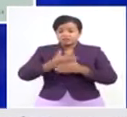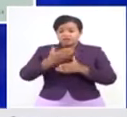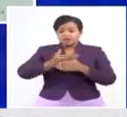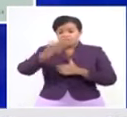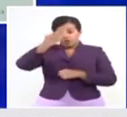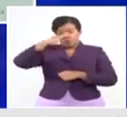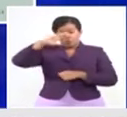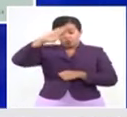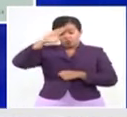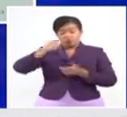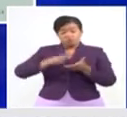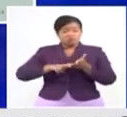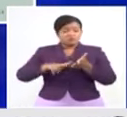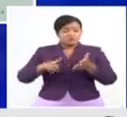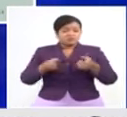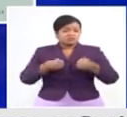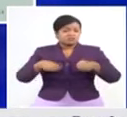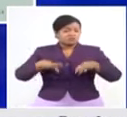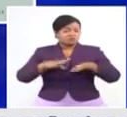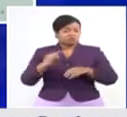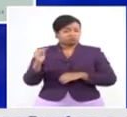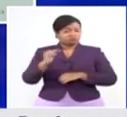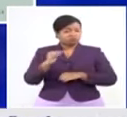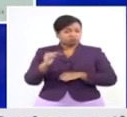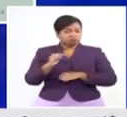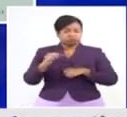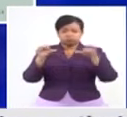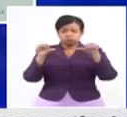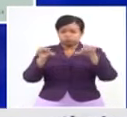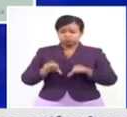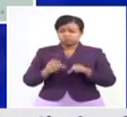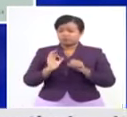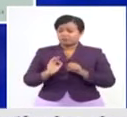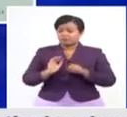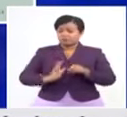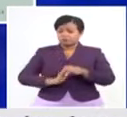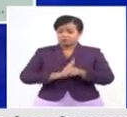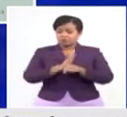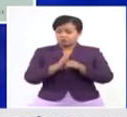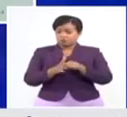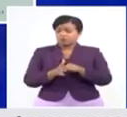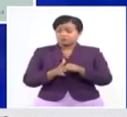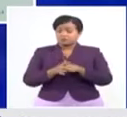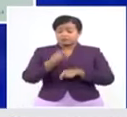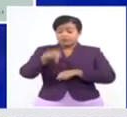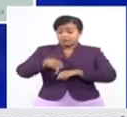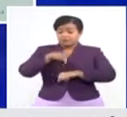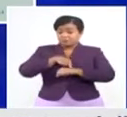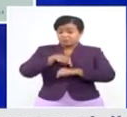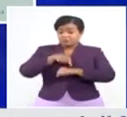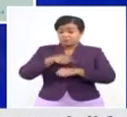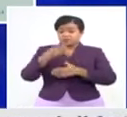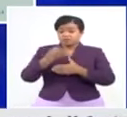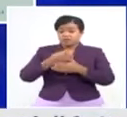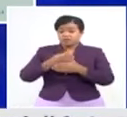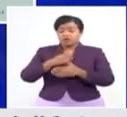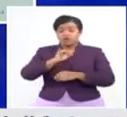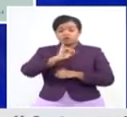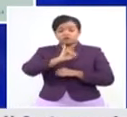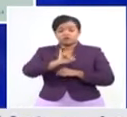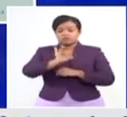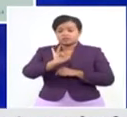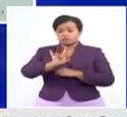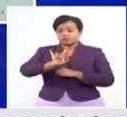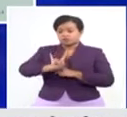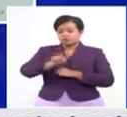con una situación desfavorable desde el punto de vista epidemiológico en estos momentos, con 679